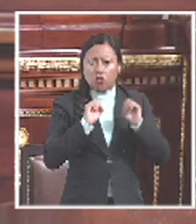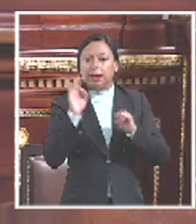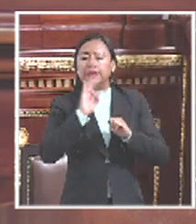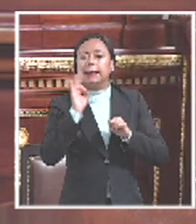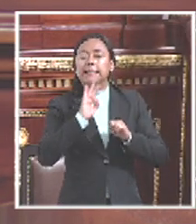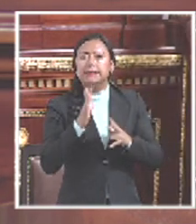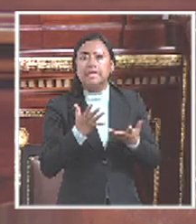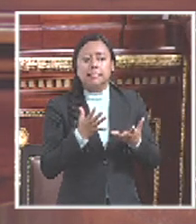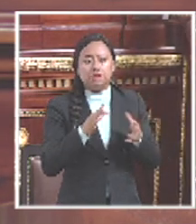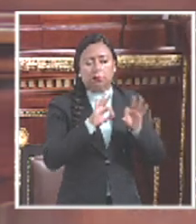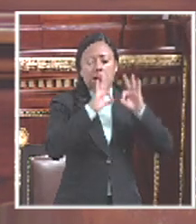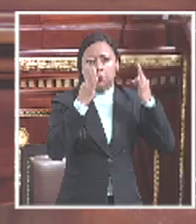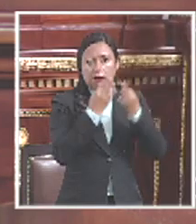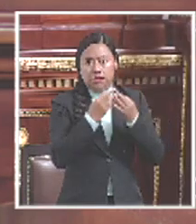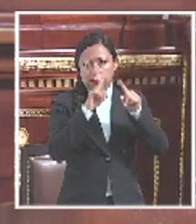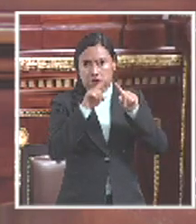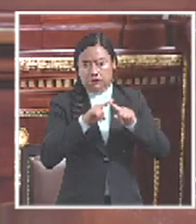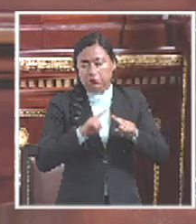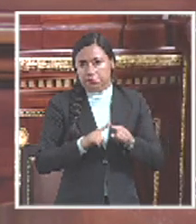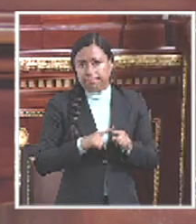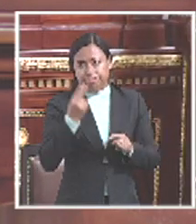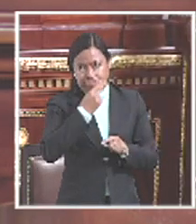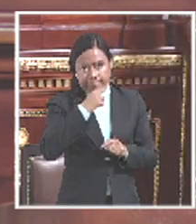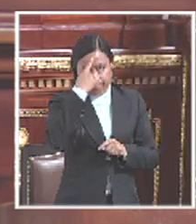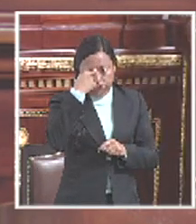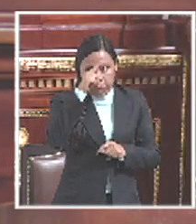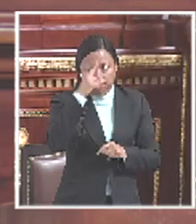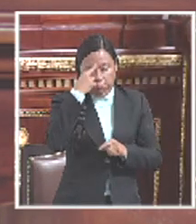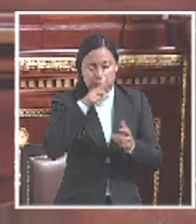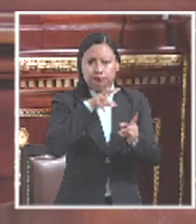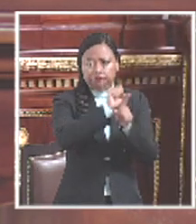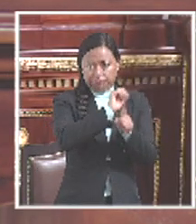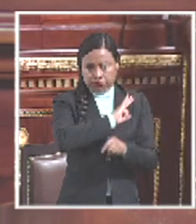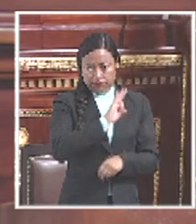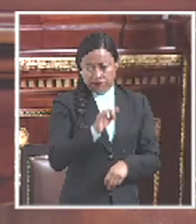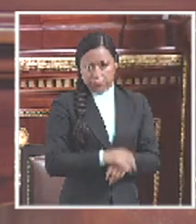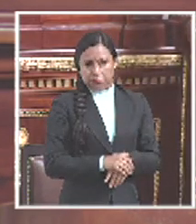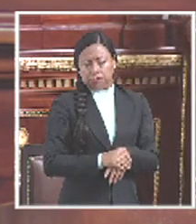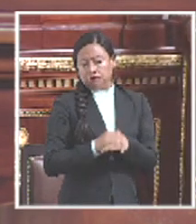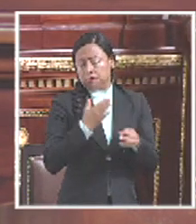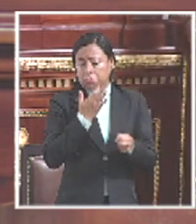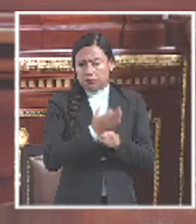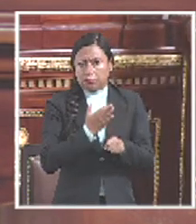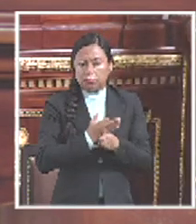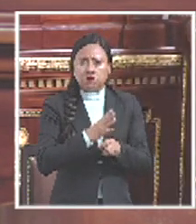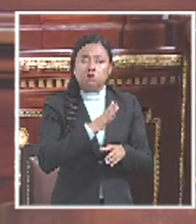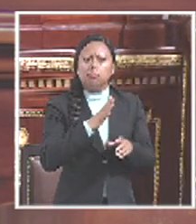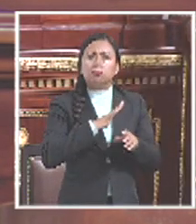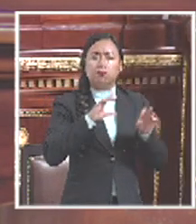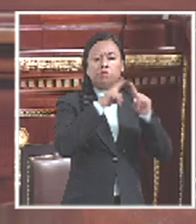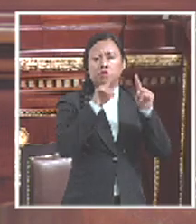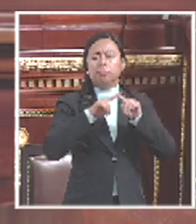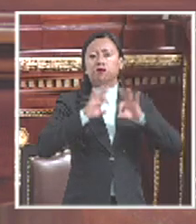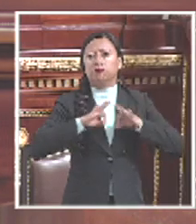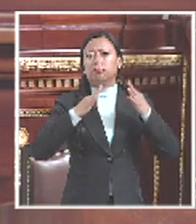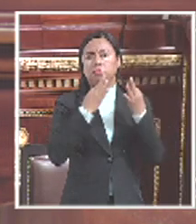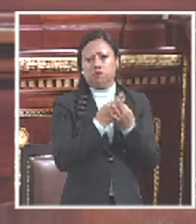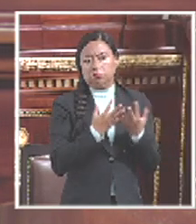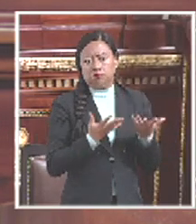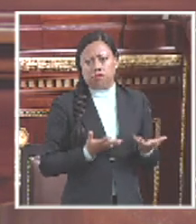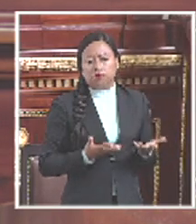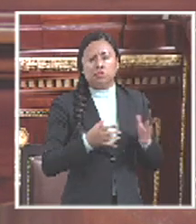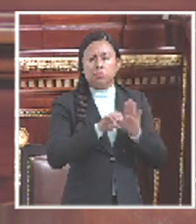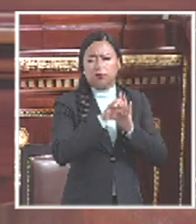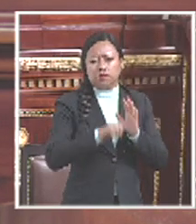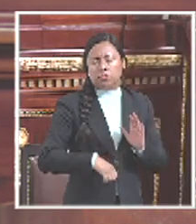o formatos que faciliten su alcance. Existen diferentes formas de comunicarse a partir del uso de sistemas como